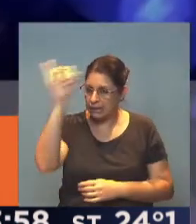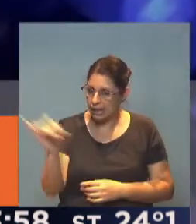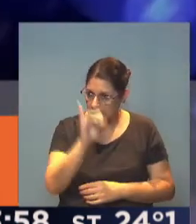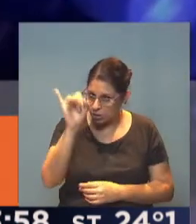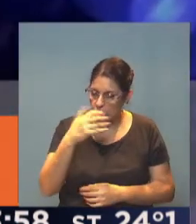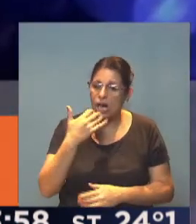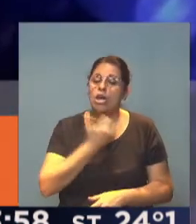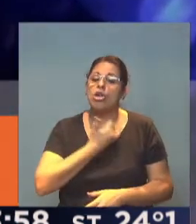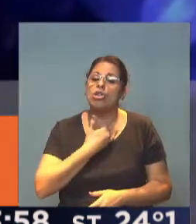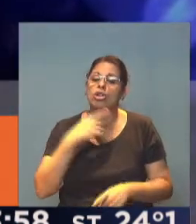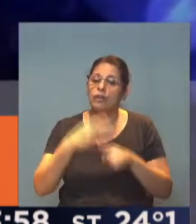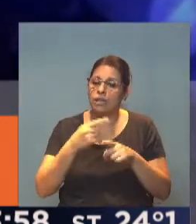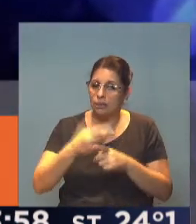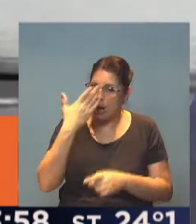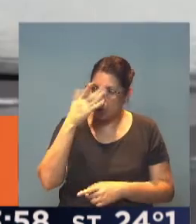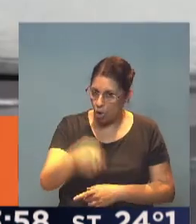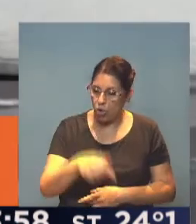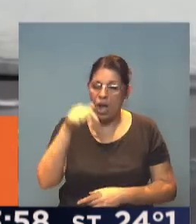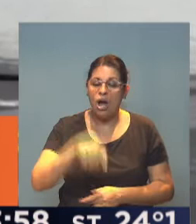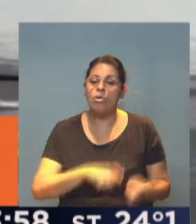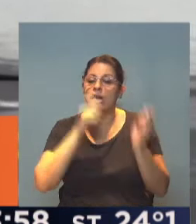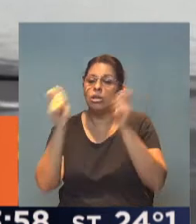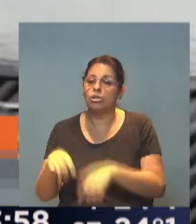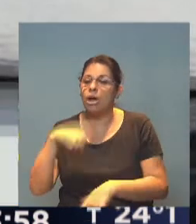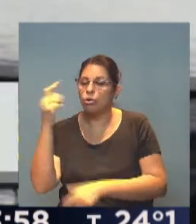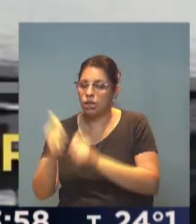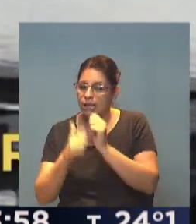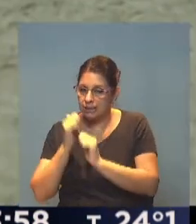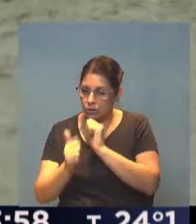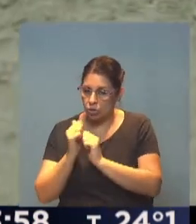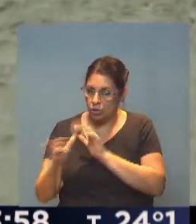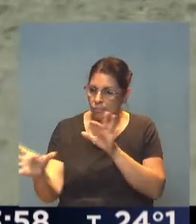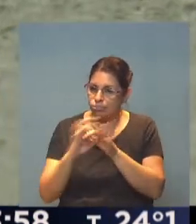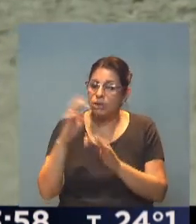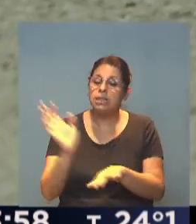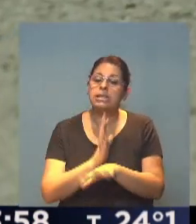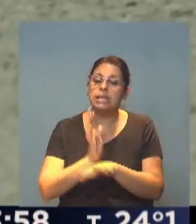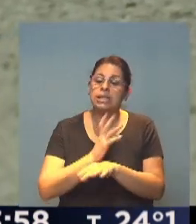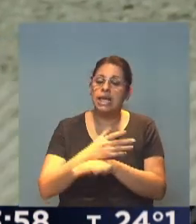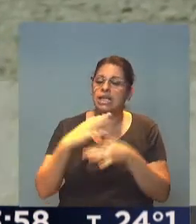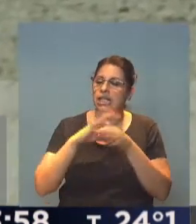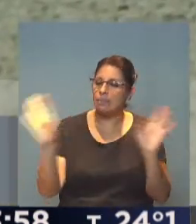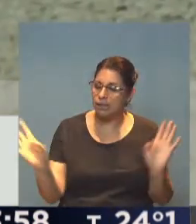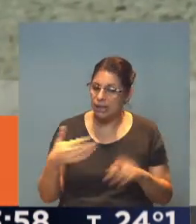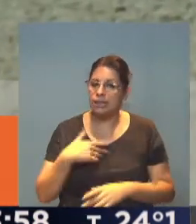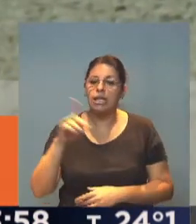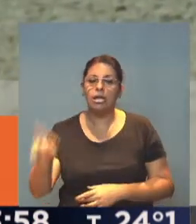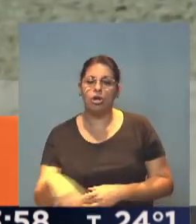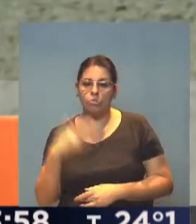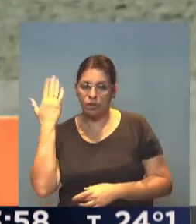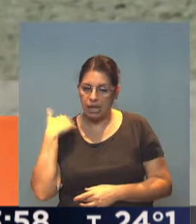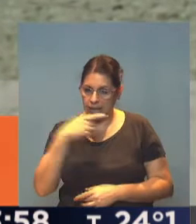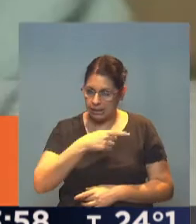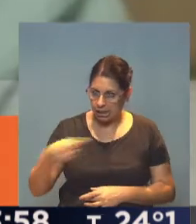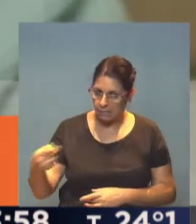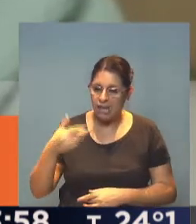en Córdoba. Y de Córdoba nos vamos a ir a otra historia que tiene que ver con el cine independiente que resulta de lo que fue la Semana